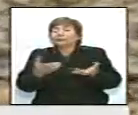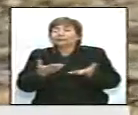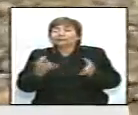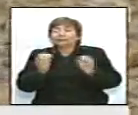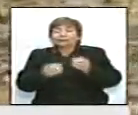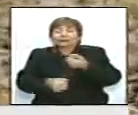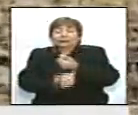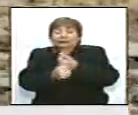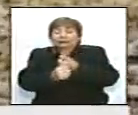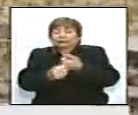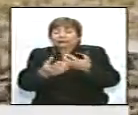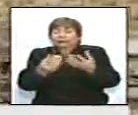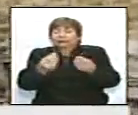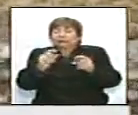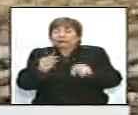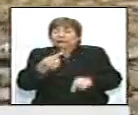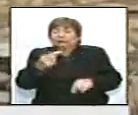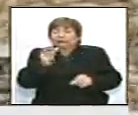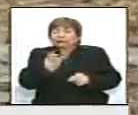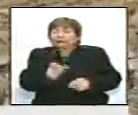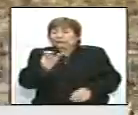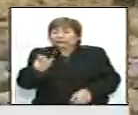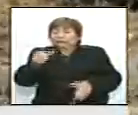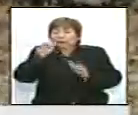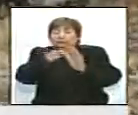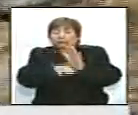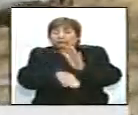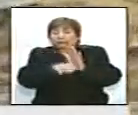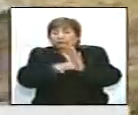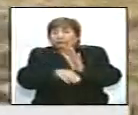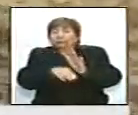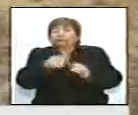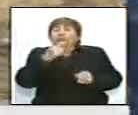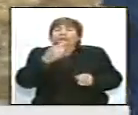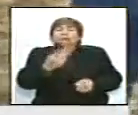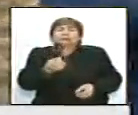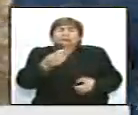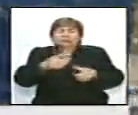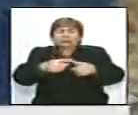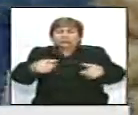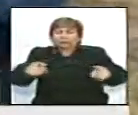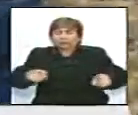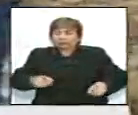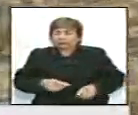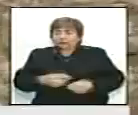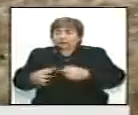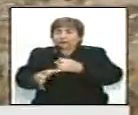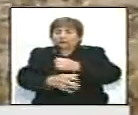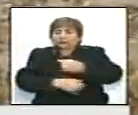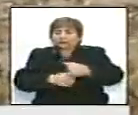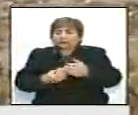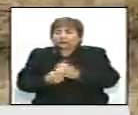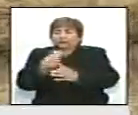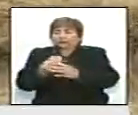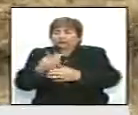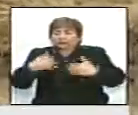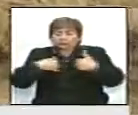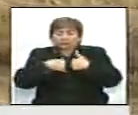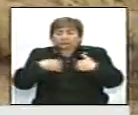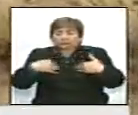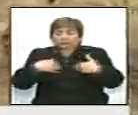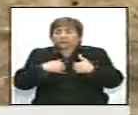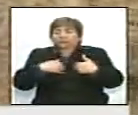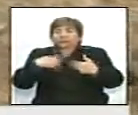pone en riesgo a miles de pobladores de la parte baja y a cientos de hectáreas de cultivo, además de ganado.